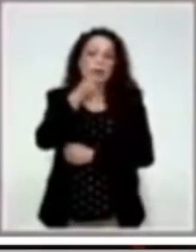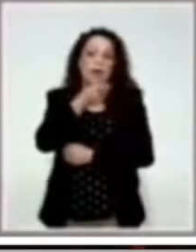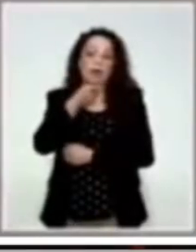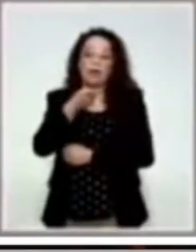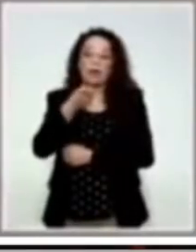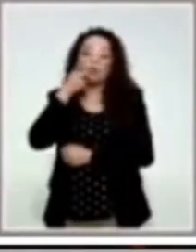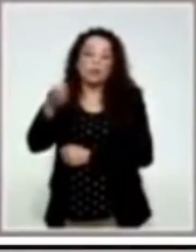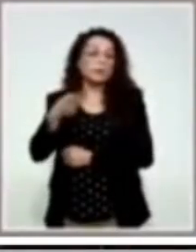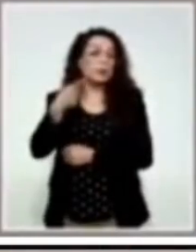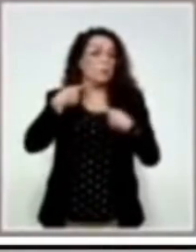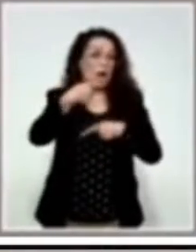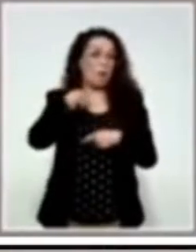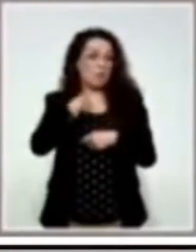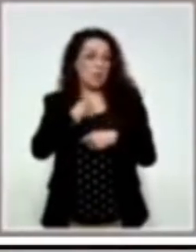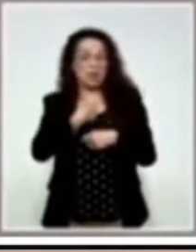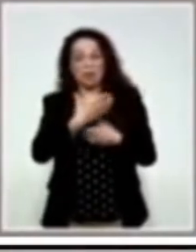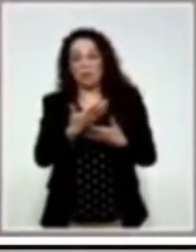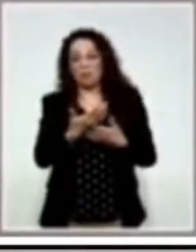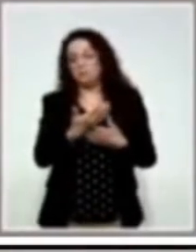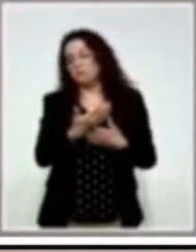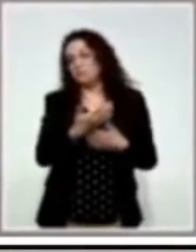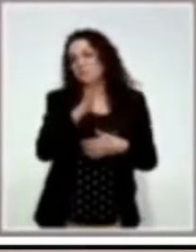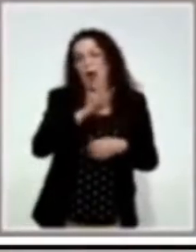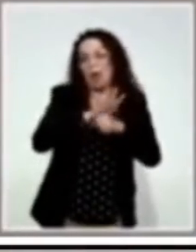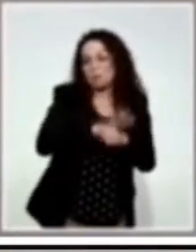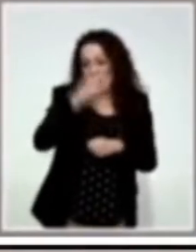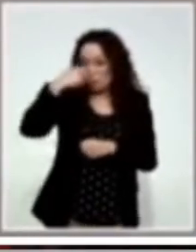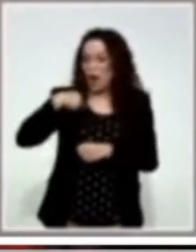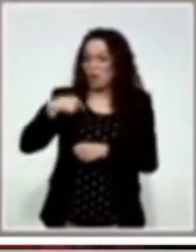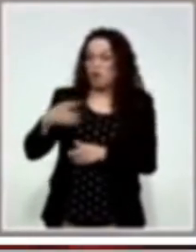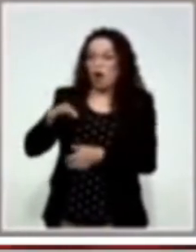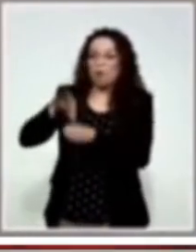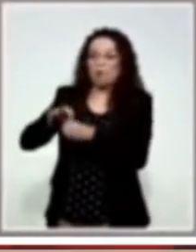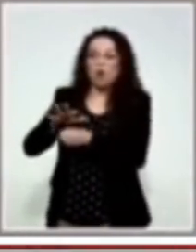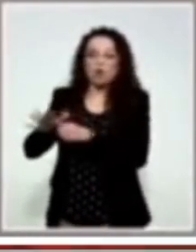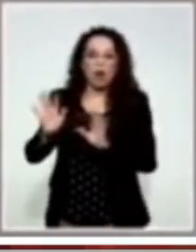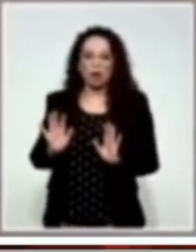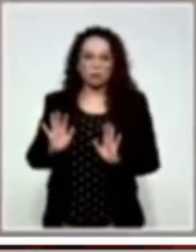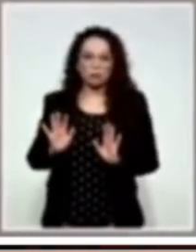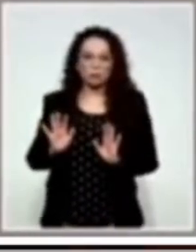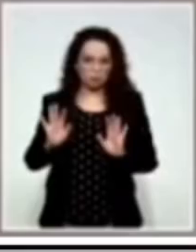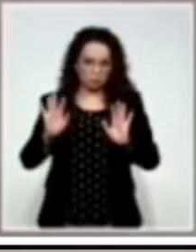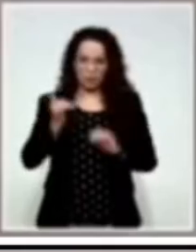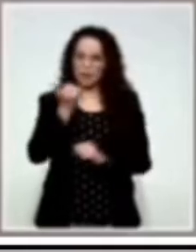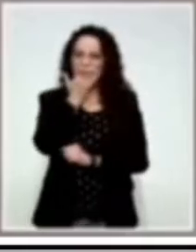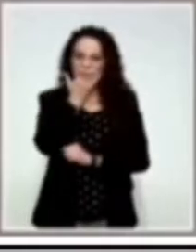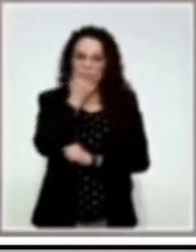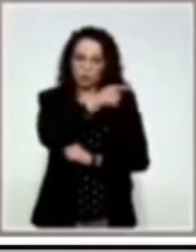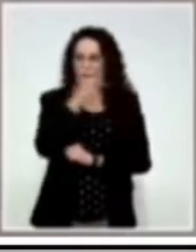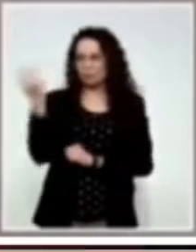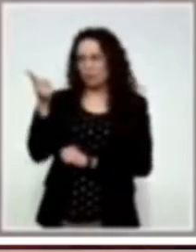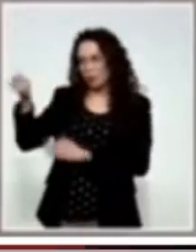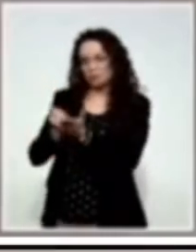al ministro, no a mí. Yo solo respondo por mí, yo aquí estoy, yo siempre he dado la cara, no de ahora, desde que era ministro, antes de